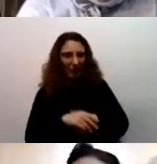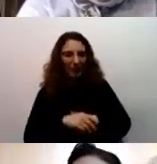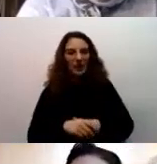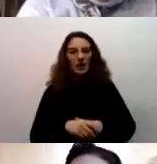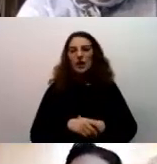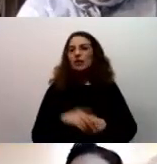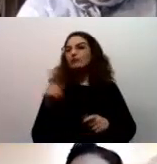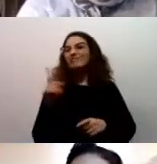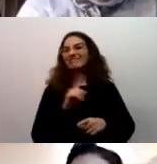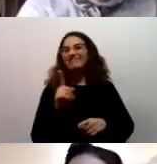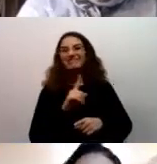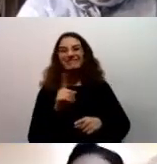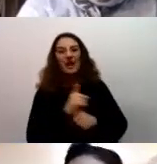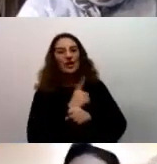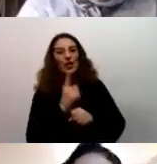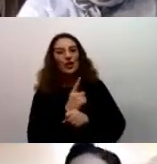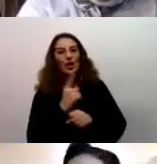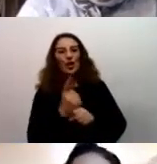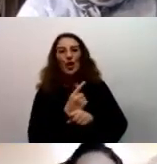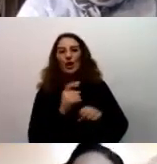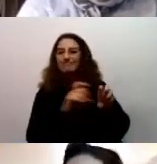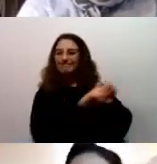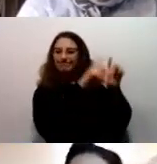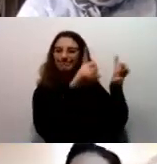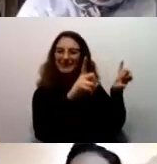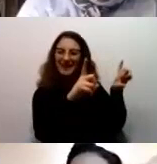No, no, se sigue compartiendo